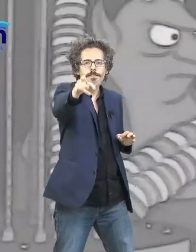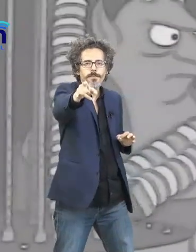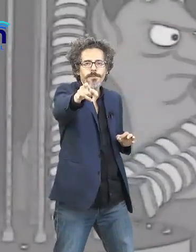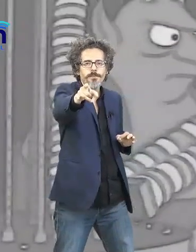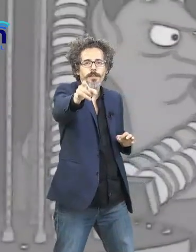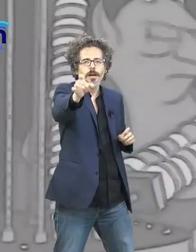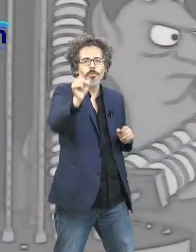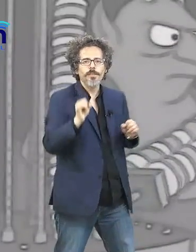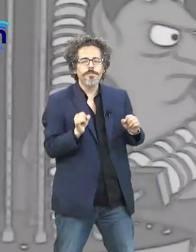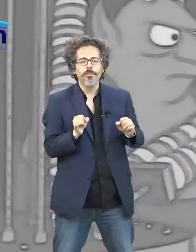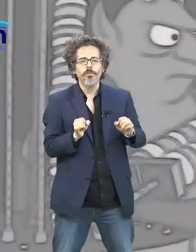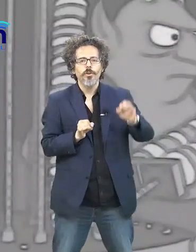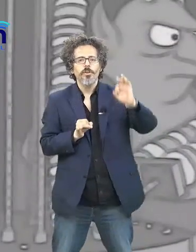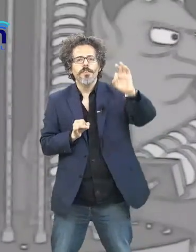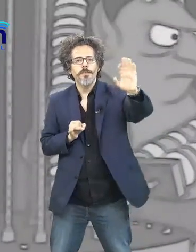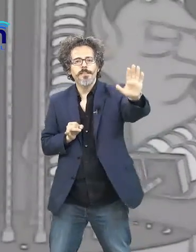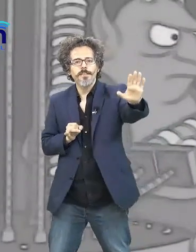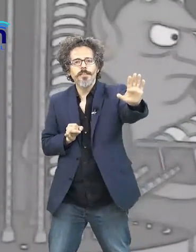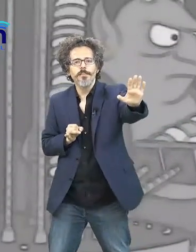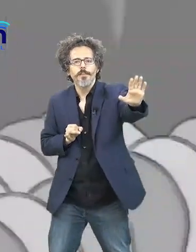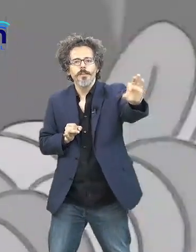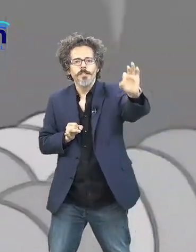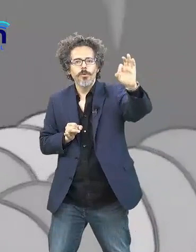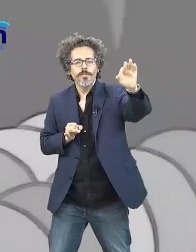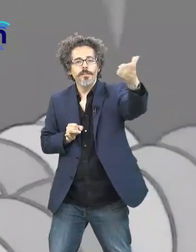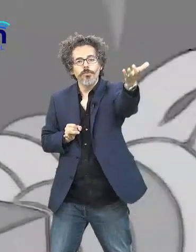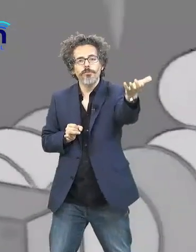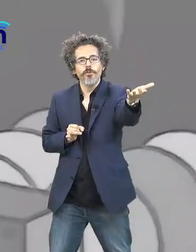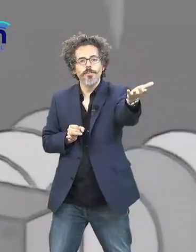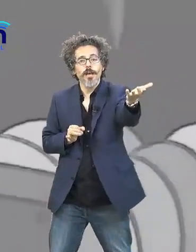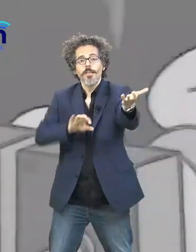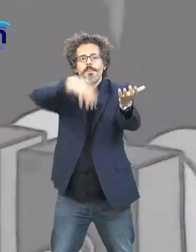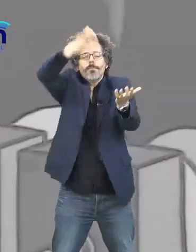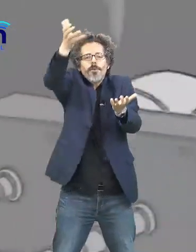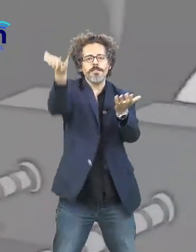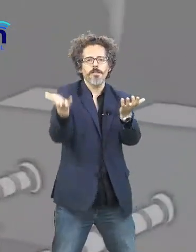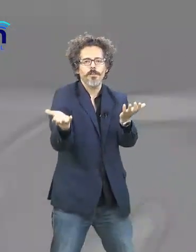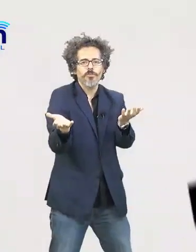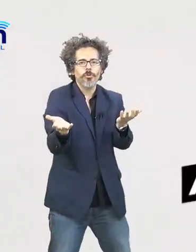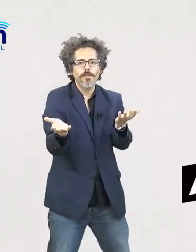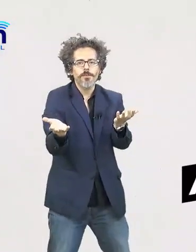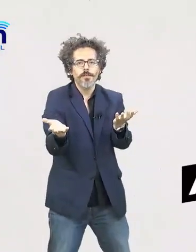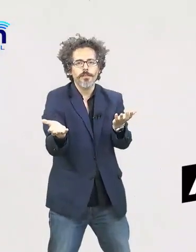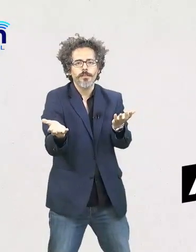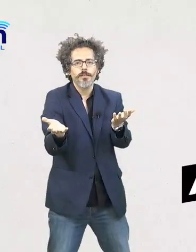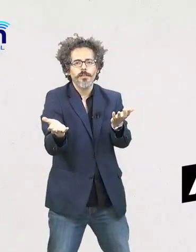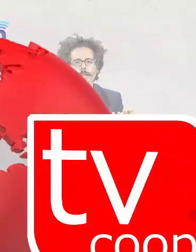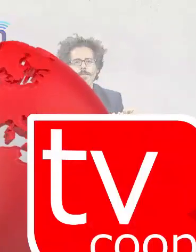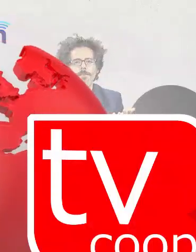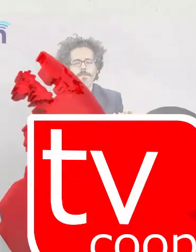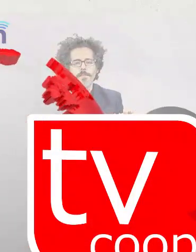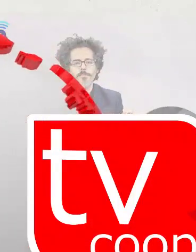precisamente a un estado de ebriedad y a un estado de Euforia y después sobreviene